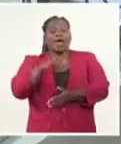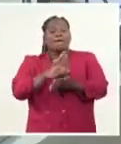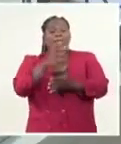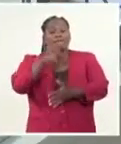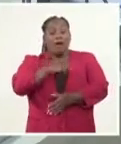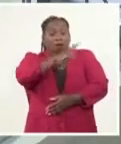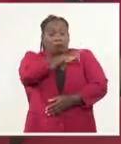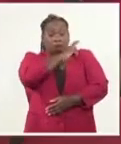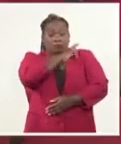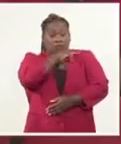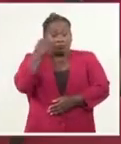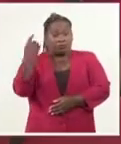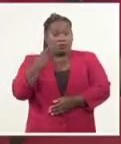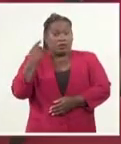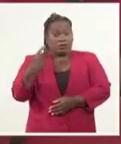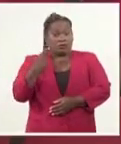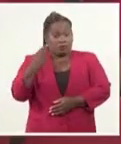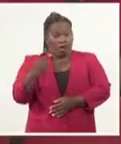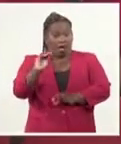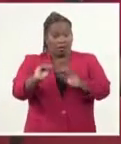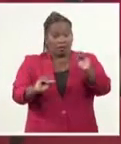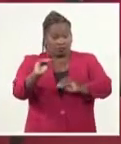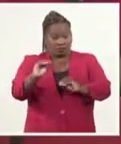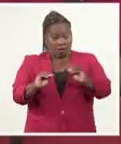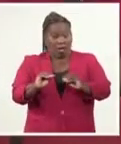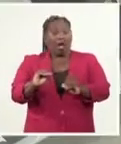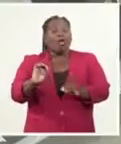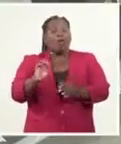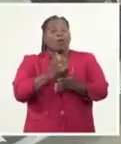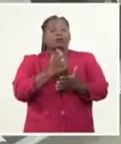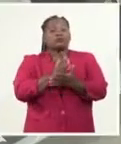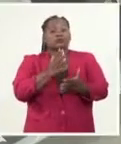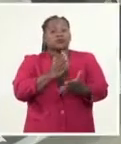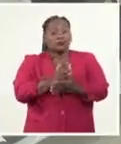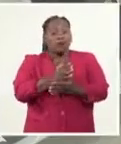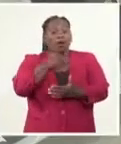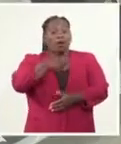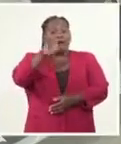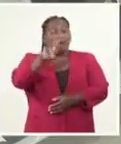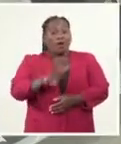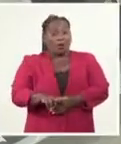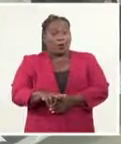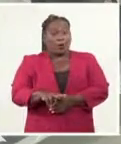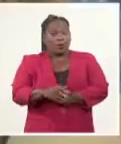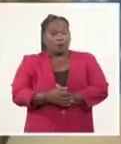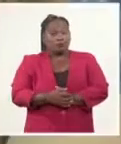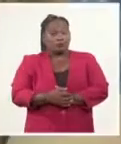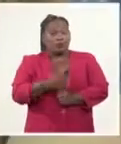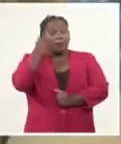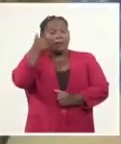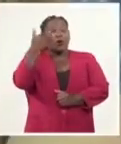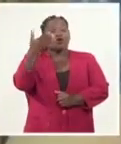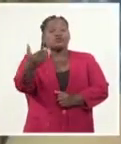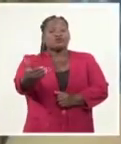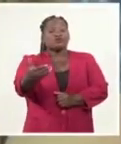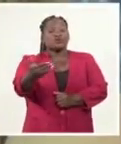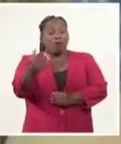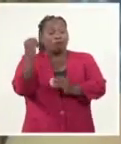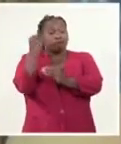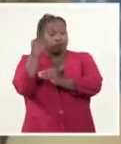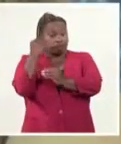directora nacional de Asuntos Estratégicos del Ministerio de Educación, evaluó en Holguín la proyección por potenciar